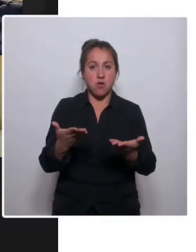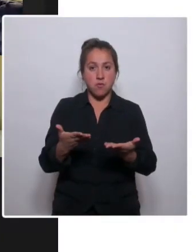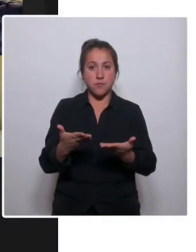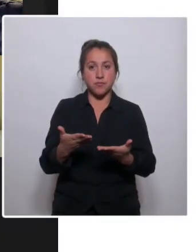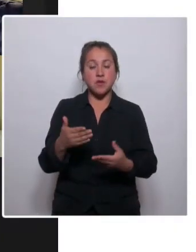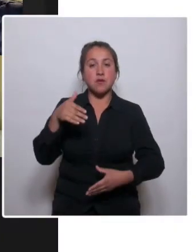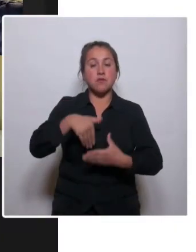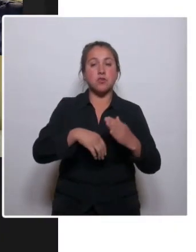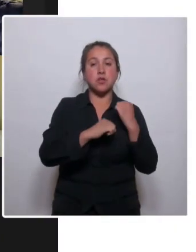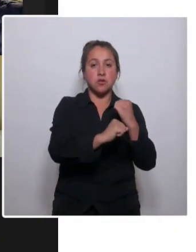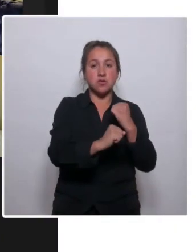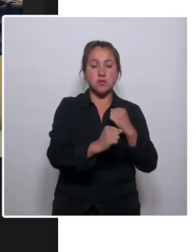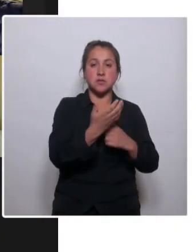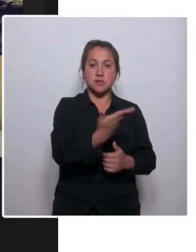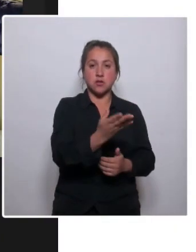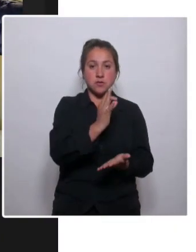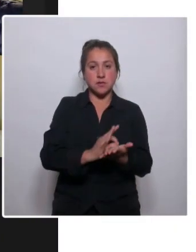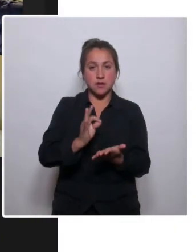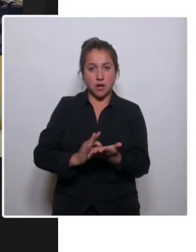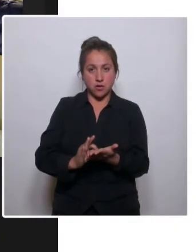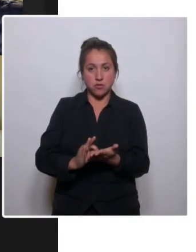Voto en contra, señor secretario.